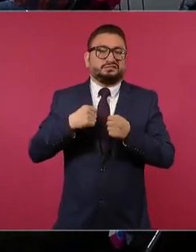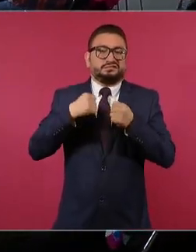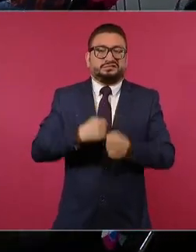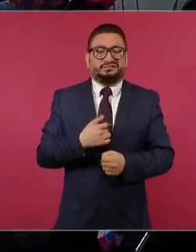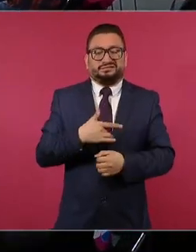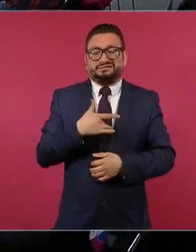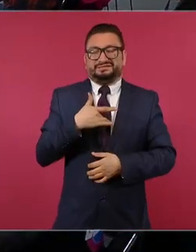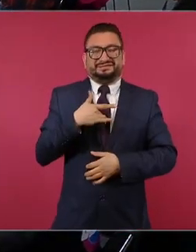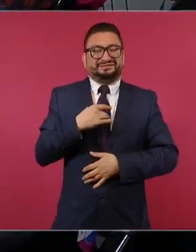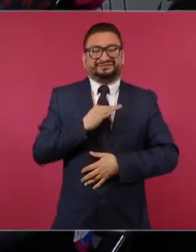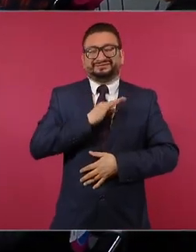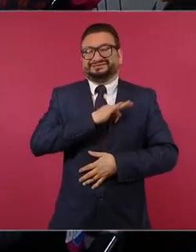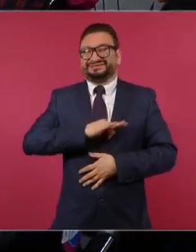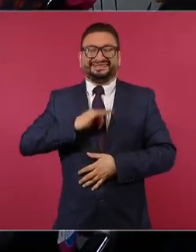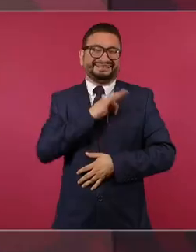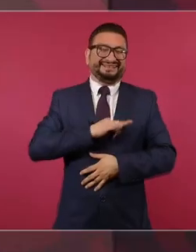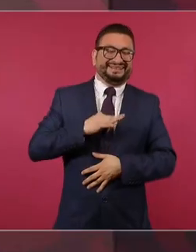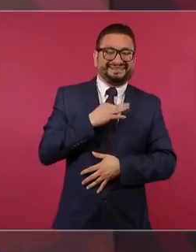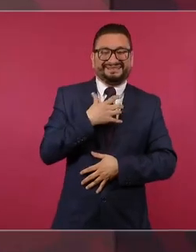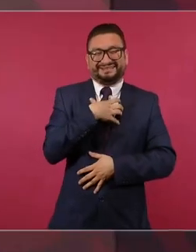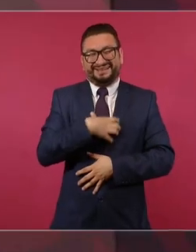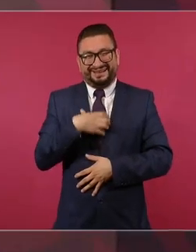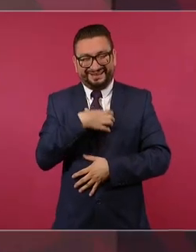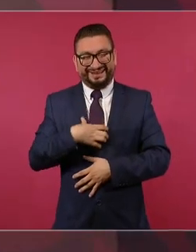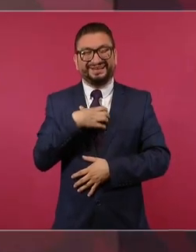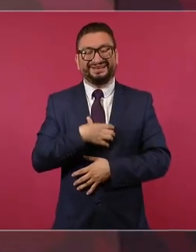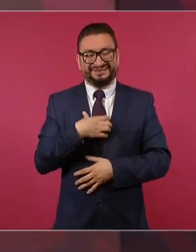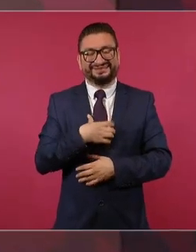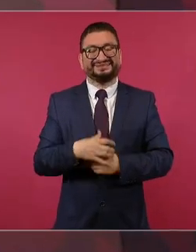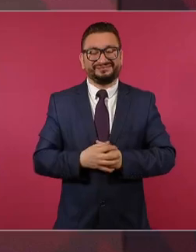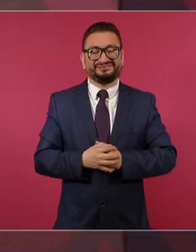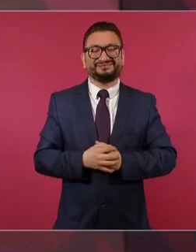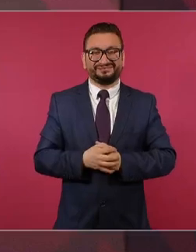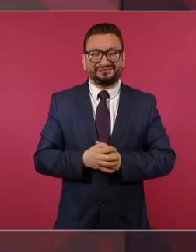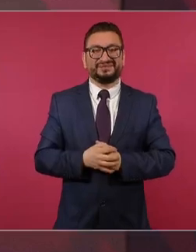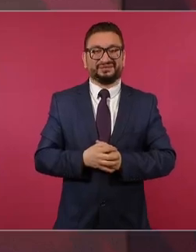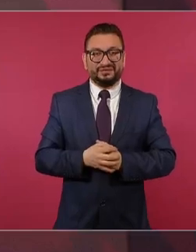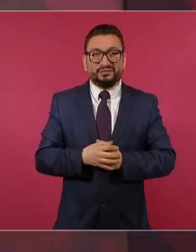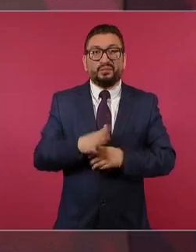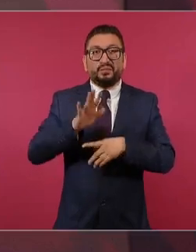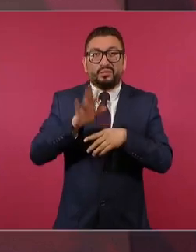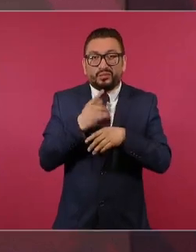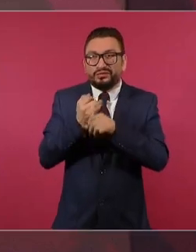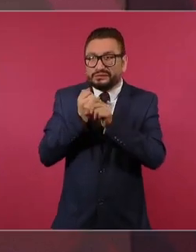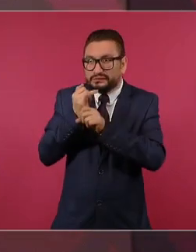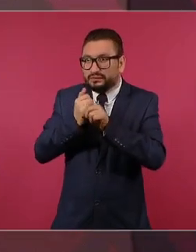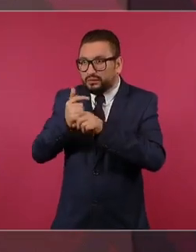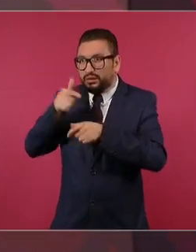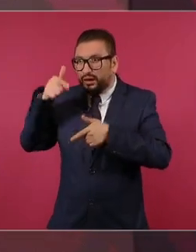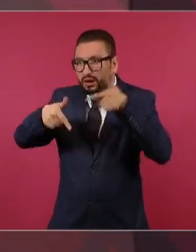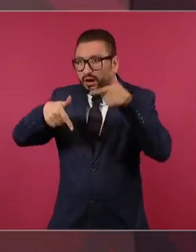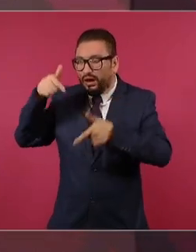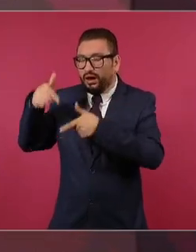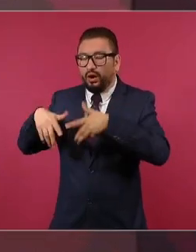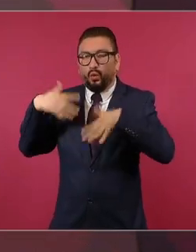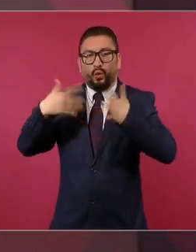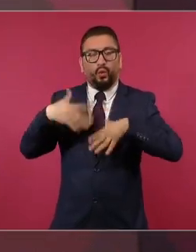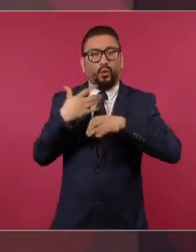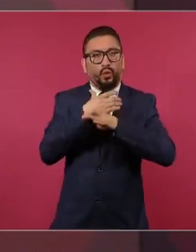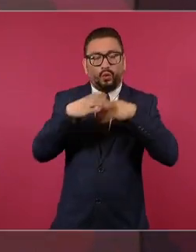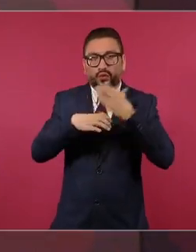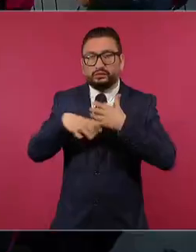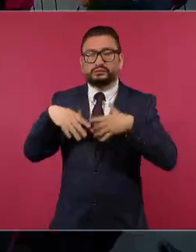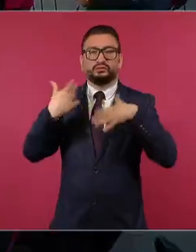muy feliz, voy a estar muy contento, ¿sí?, descubriendo cosas de